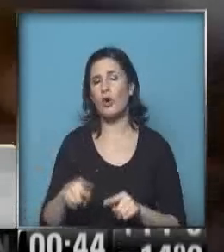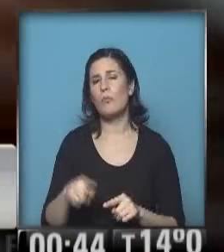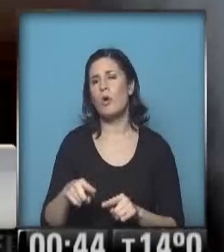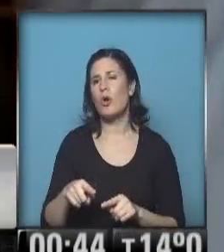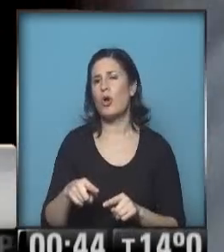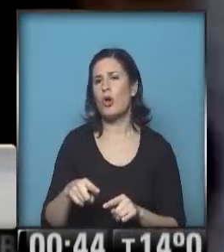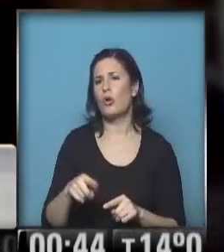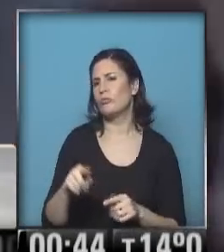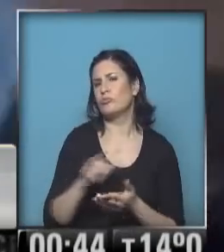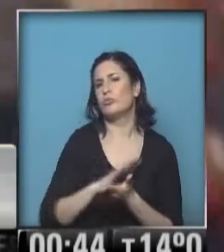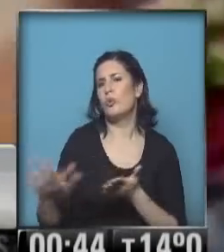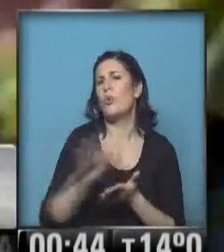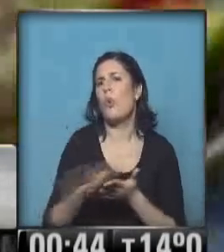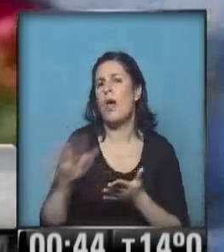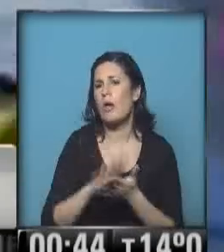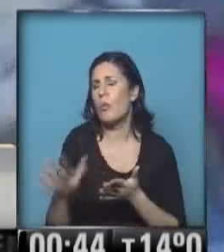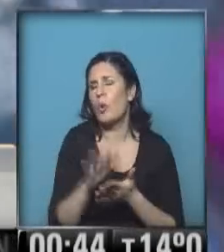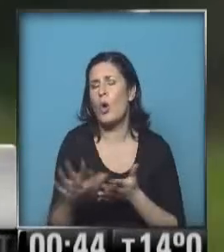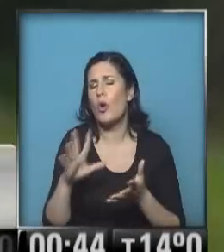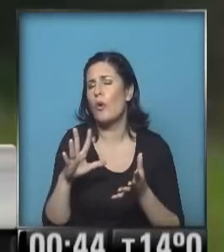digamos, descubrimiento